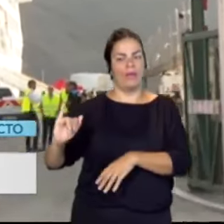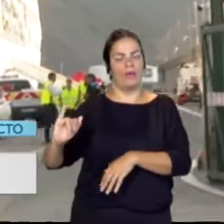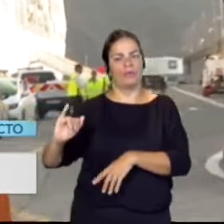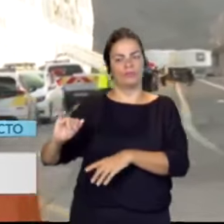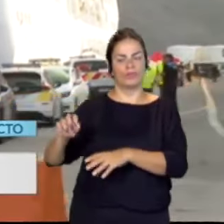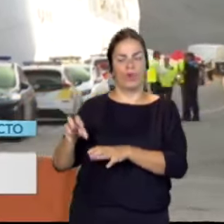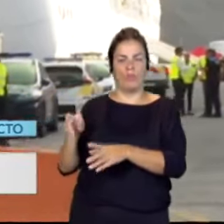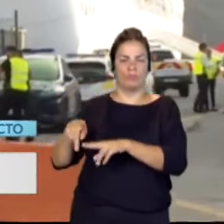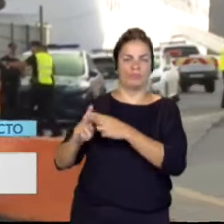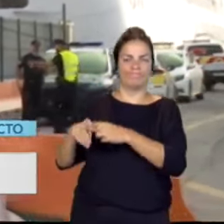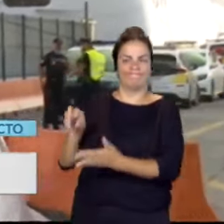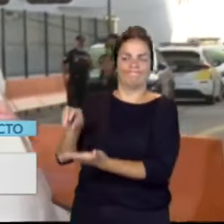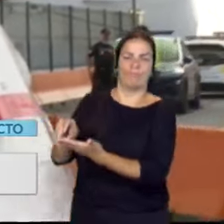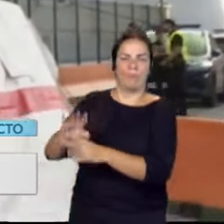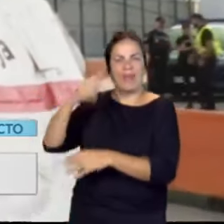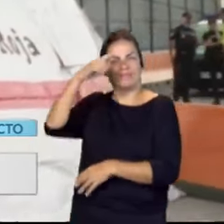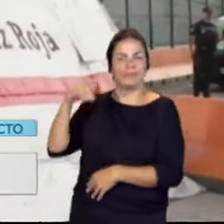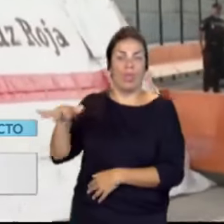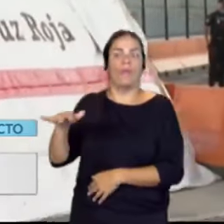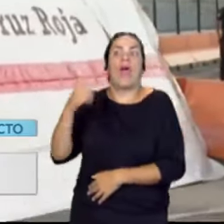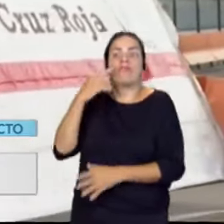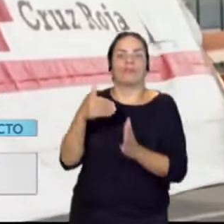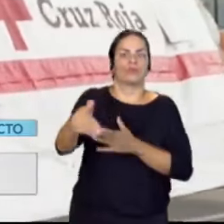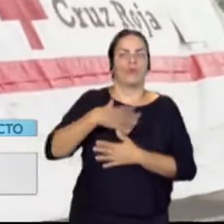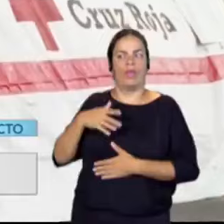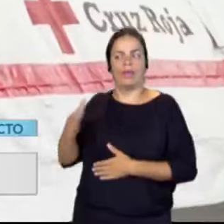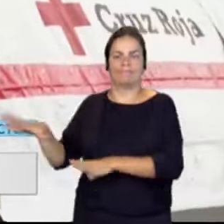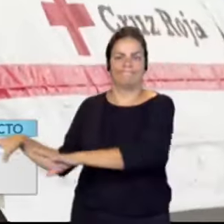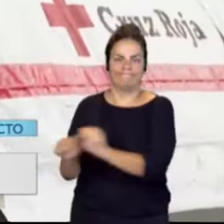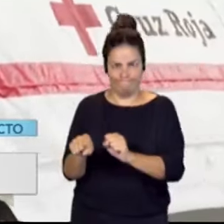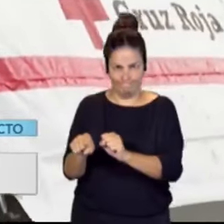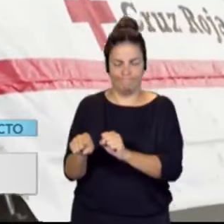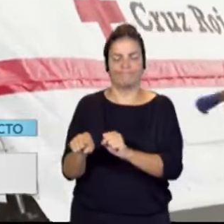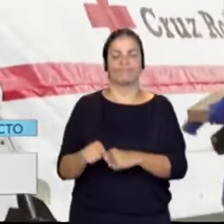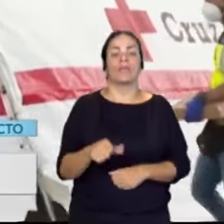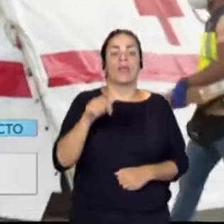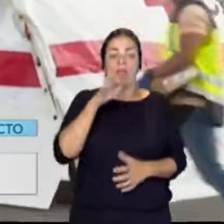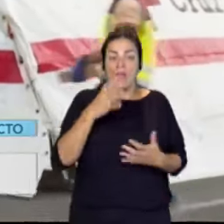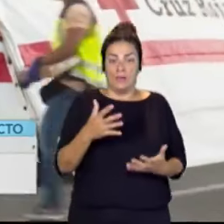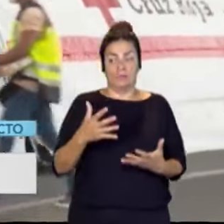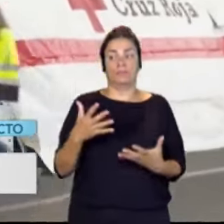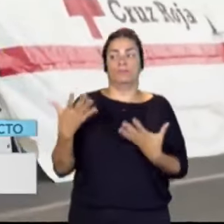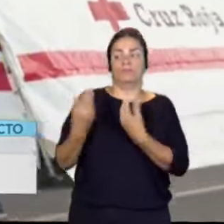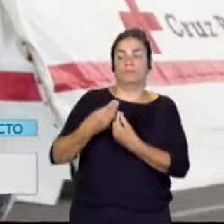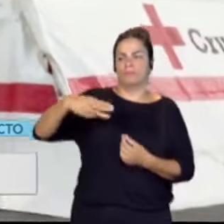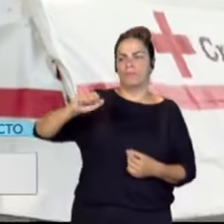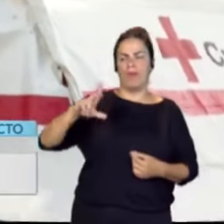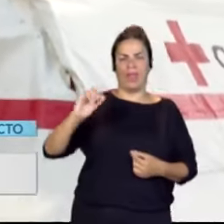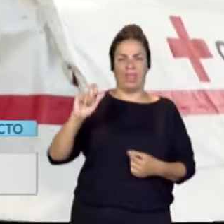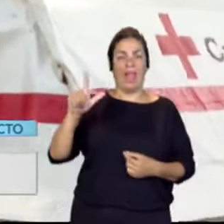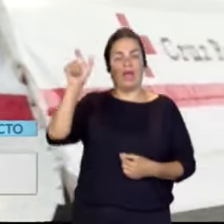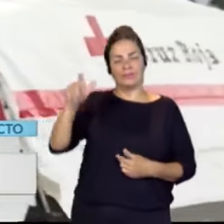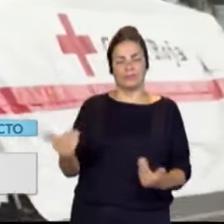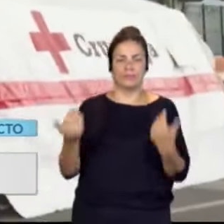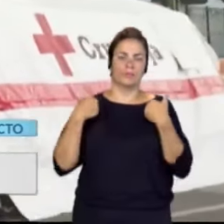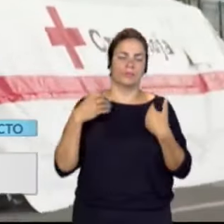por ellos en algún momento. A esta hora de la mañana nos acompaña pues Marcela Bosca, que es la responsable